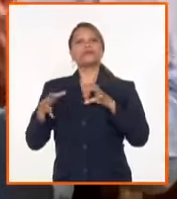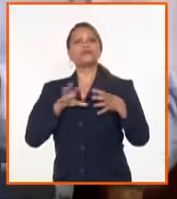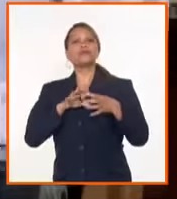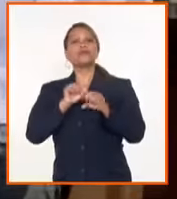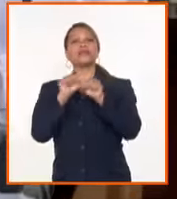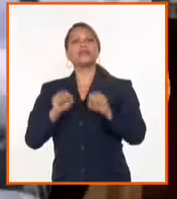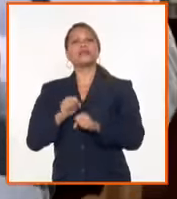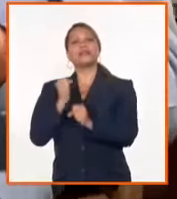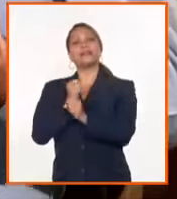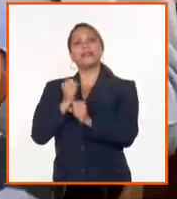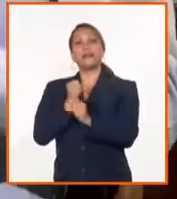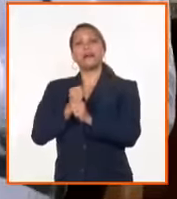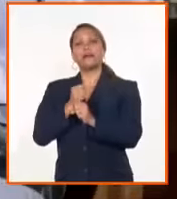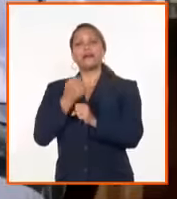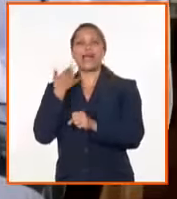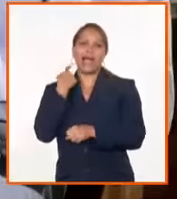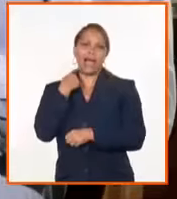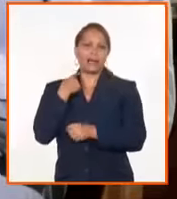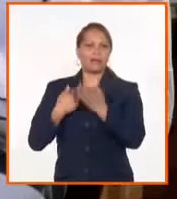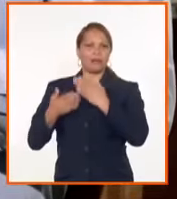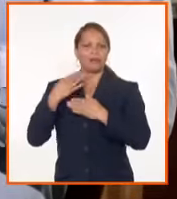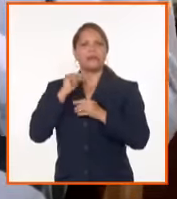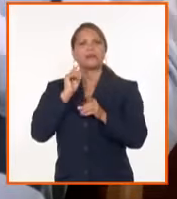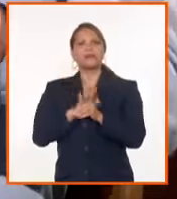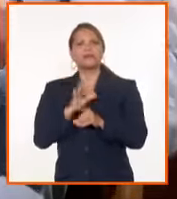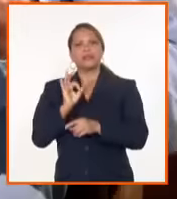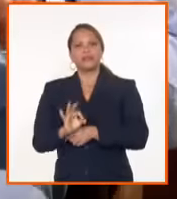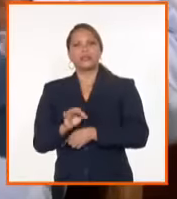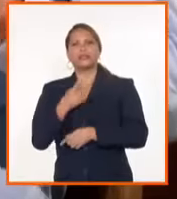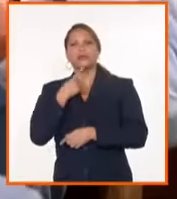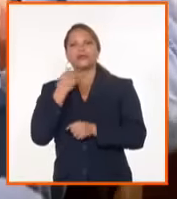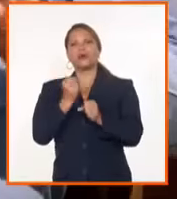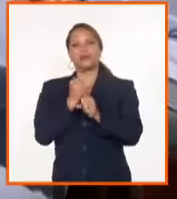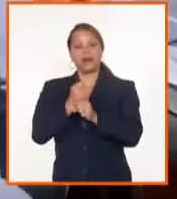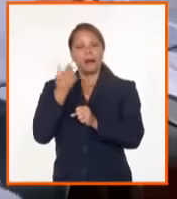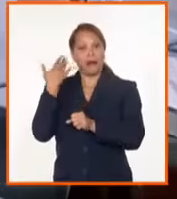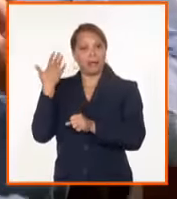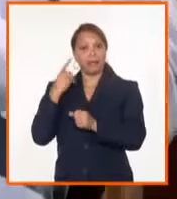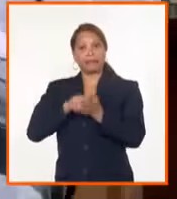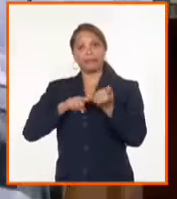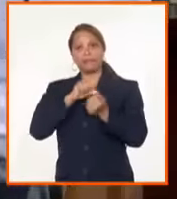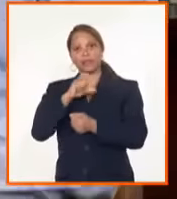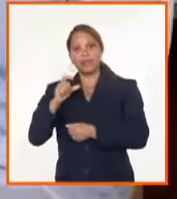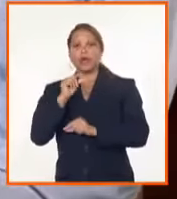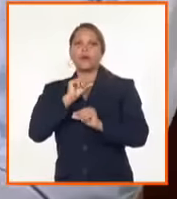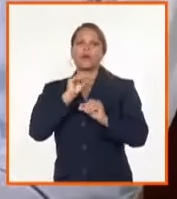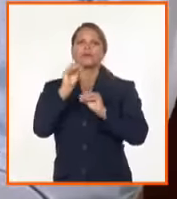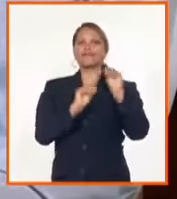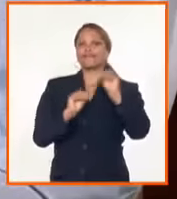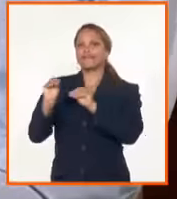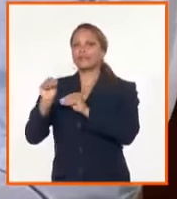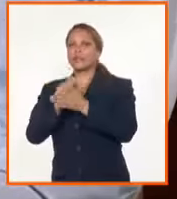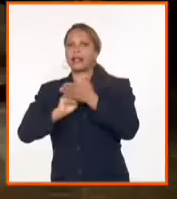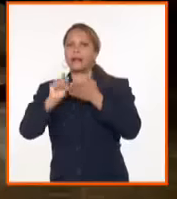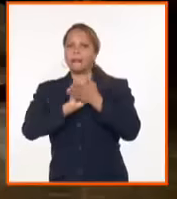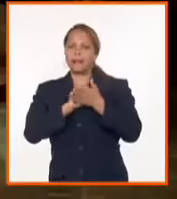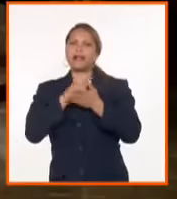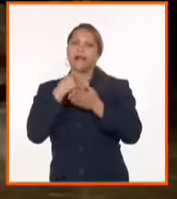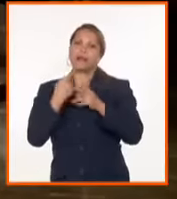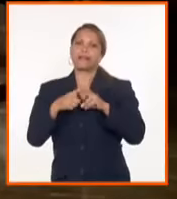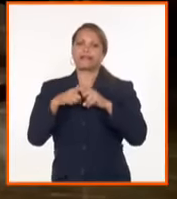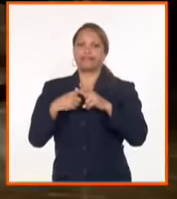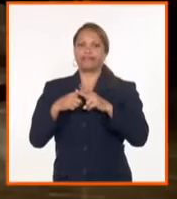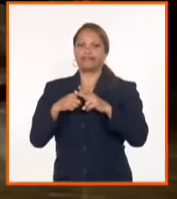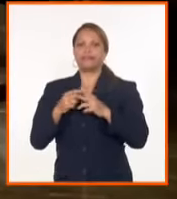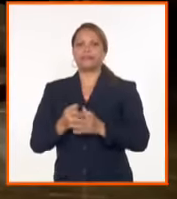de trabajo que confeccioné hace muchos años cuando empecé en el trabajo del partido y que la he ido adaptando a las diferentes responsabilidades que